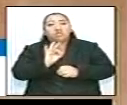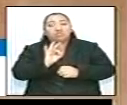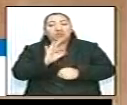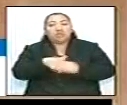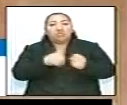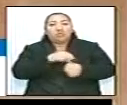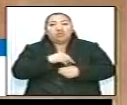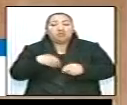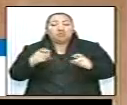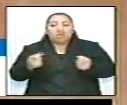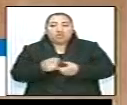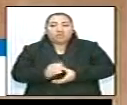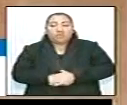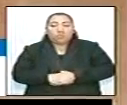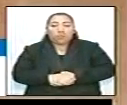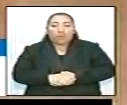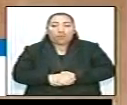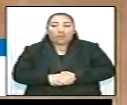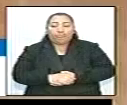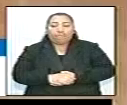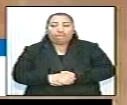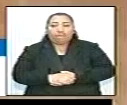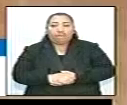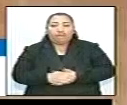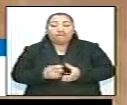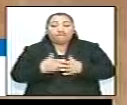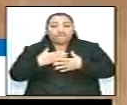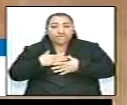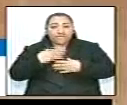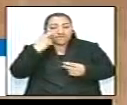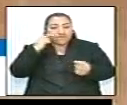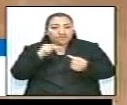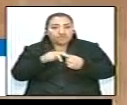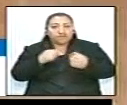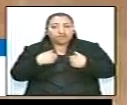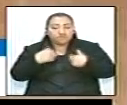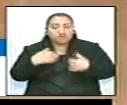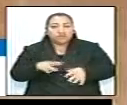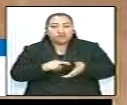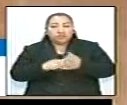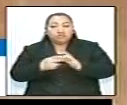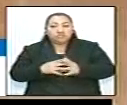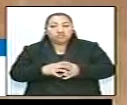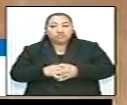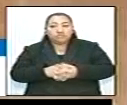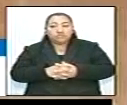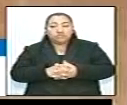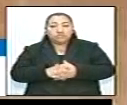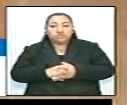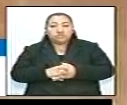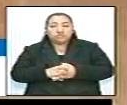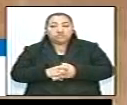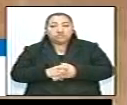los miembros de la comisión. Entonces, mi observación es, teniendo en cuenta que este